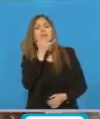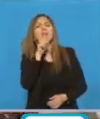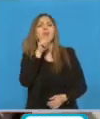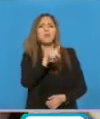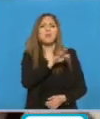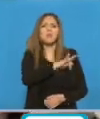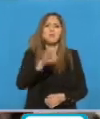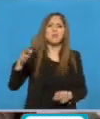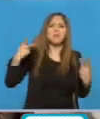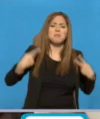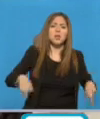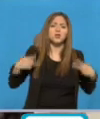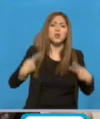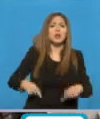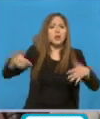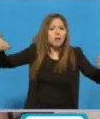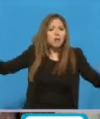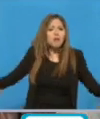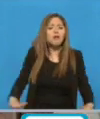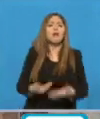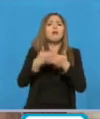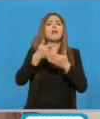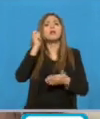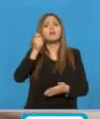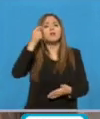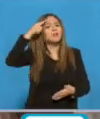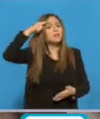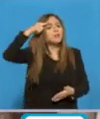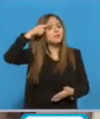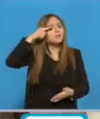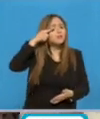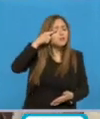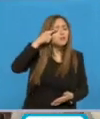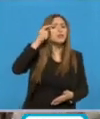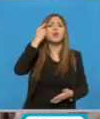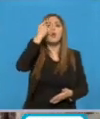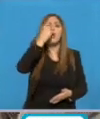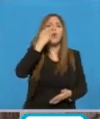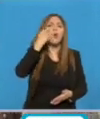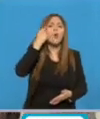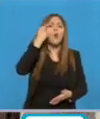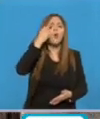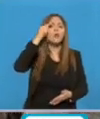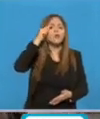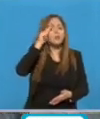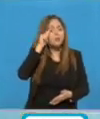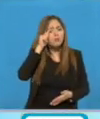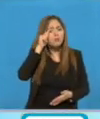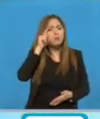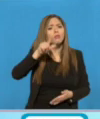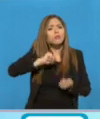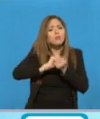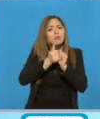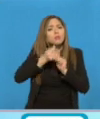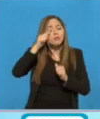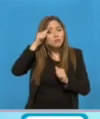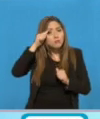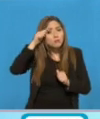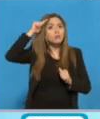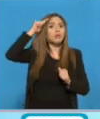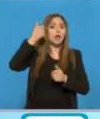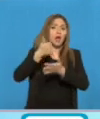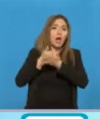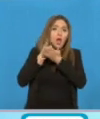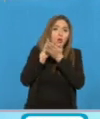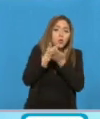que ya de nacimiento tienen esta forma de cejas caídas, ¿no? O sea, el ojito Exacto. así, como tú dices, como triste. Bueno, Así pues es. ayuda muchísimo. Y